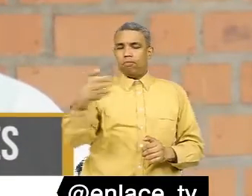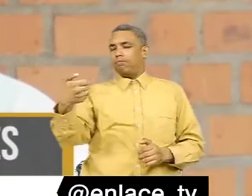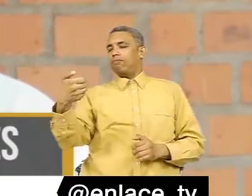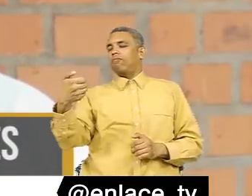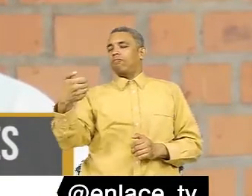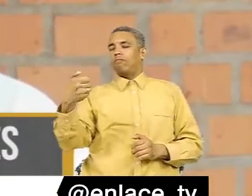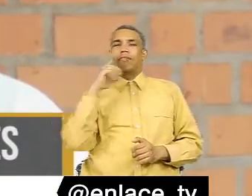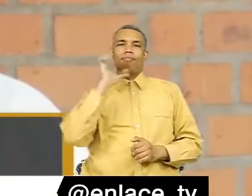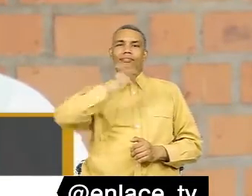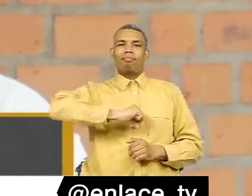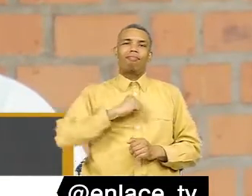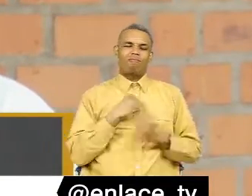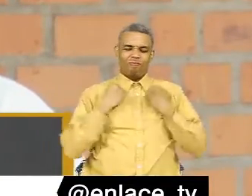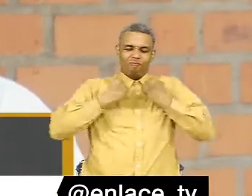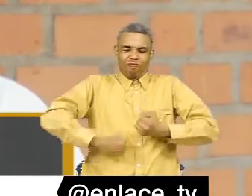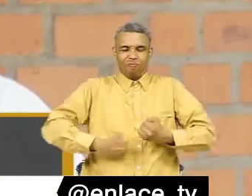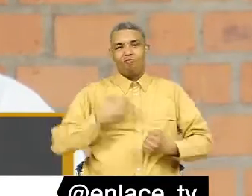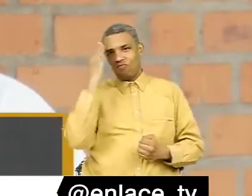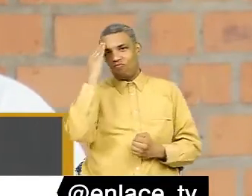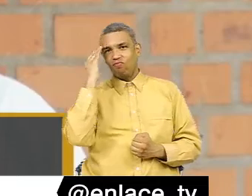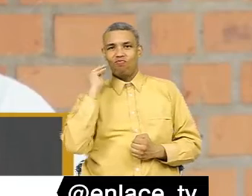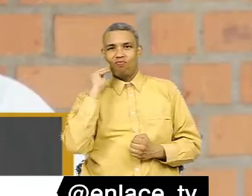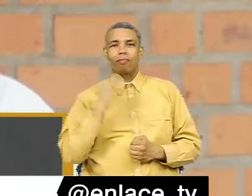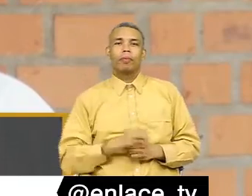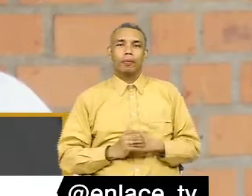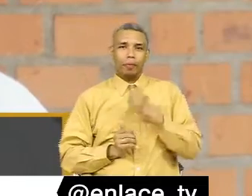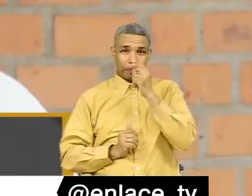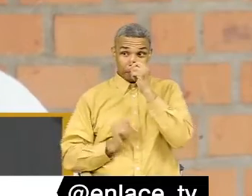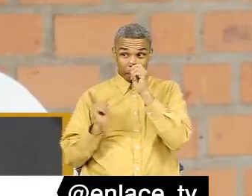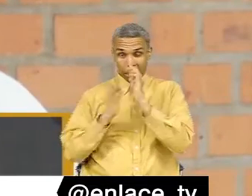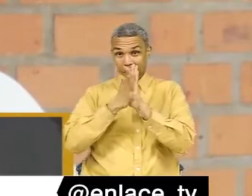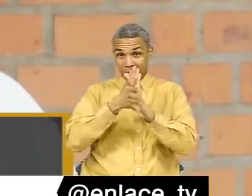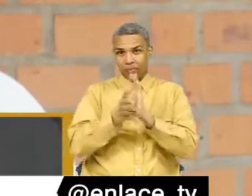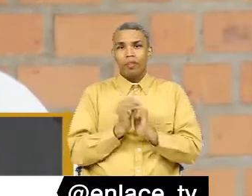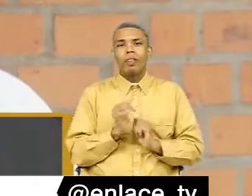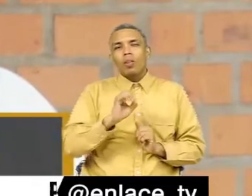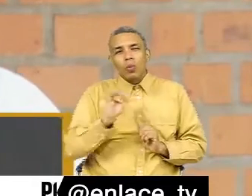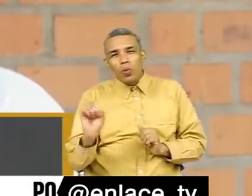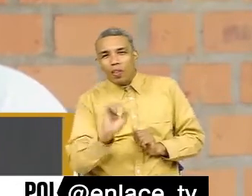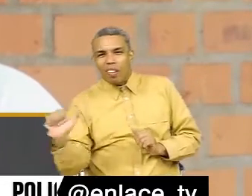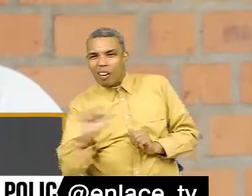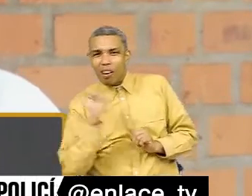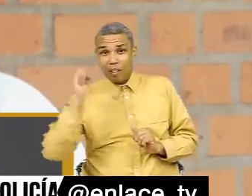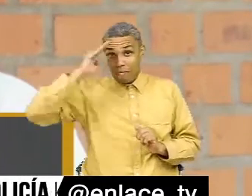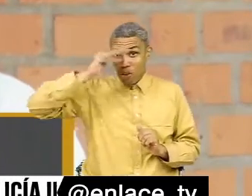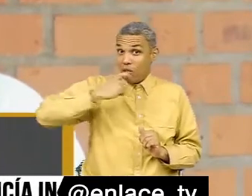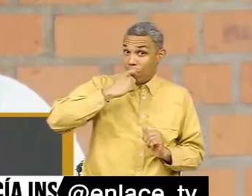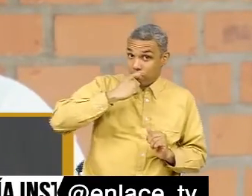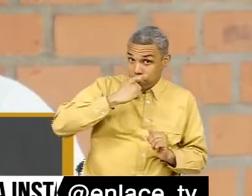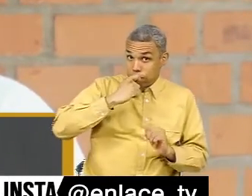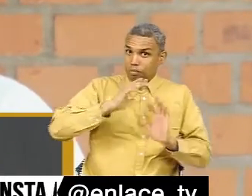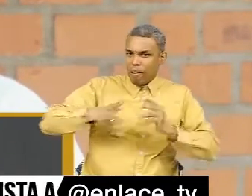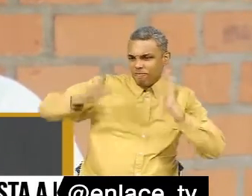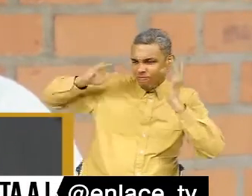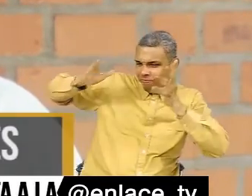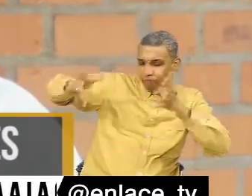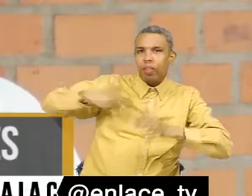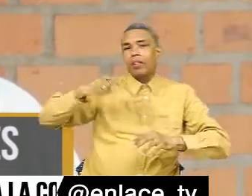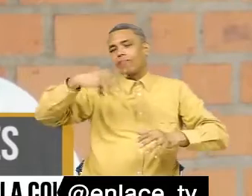lo que necesitamos para que los muchachos puedan cumplir con su labor en la calle de mejor manera y para que